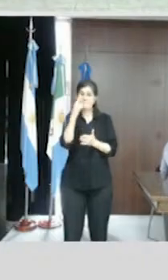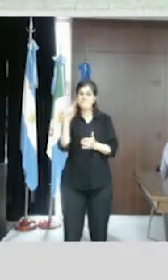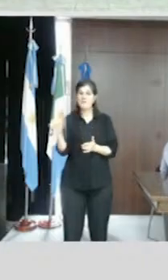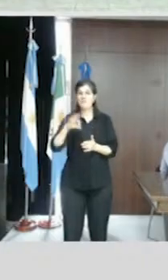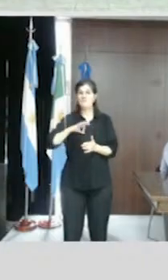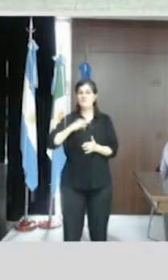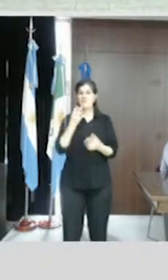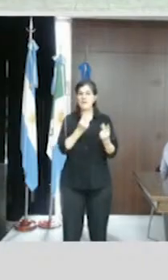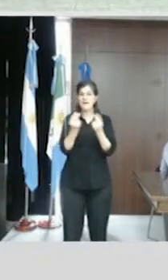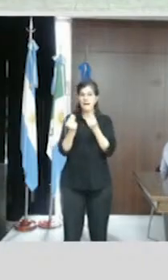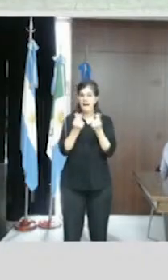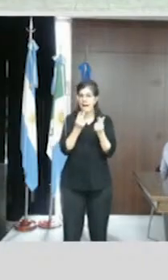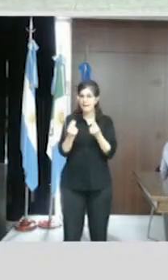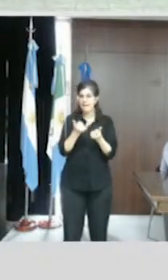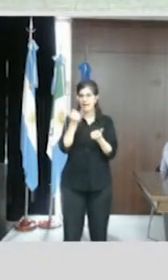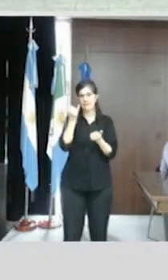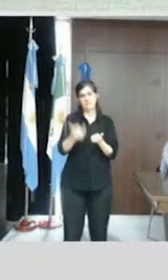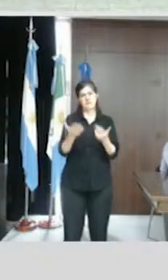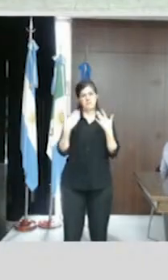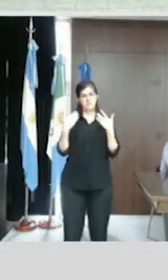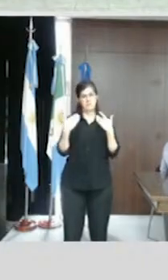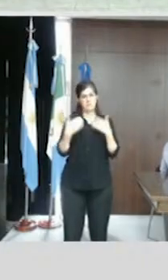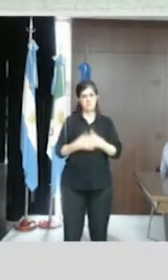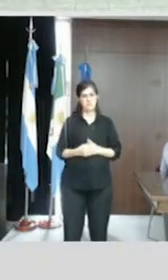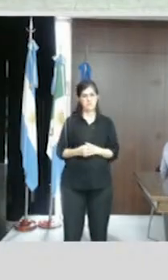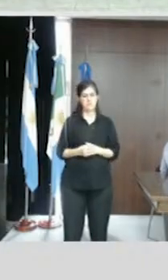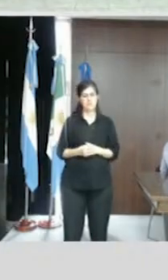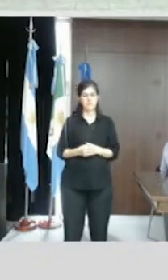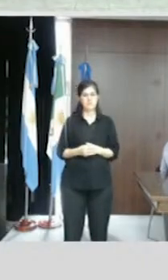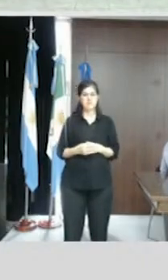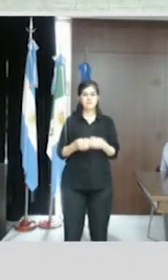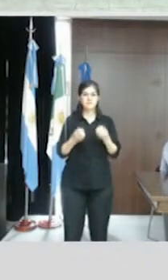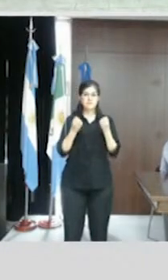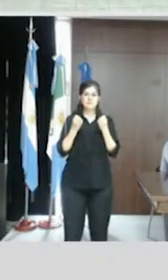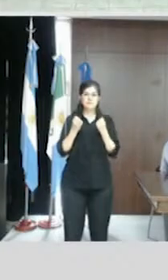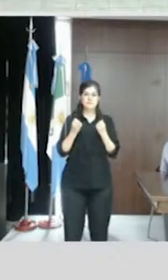de vida. Quedan 5 minutos. Bien, entonces,